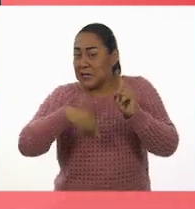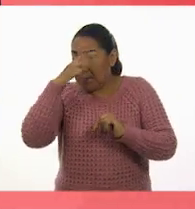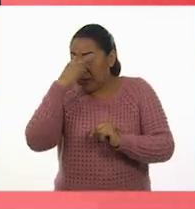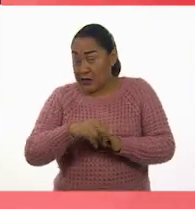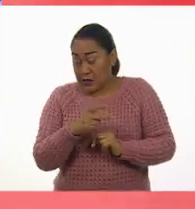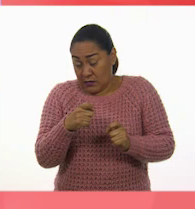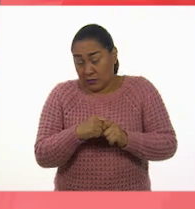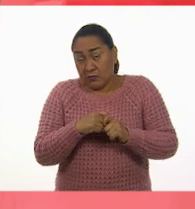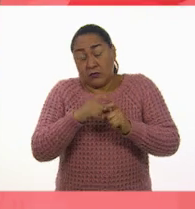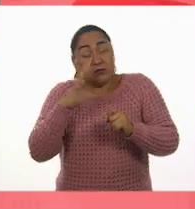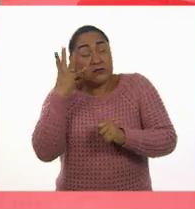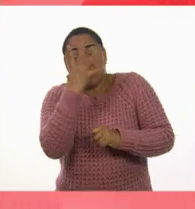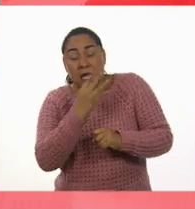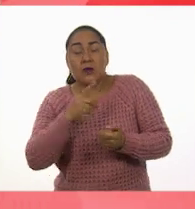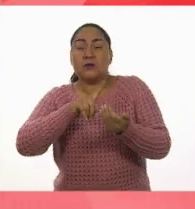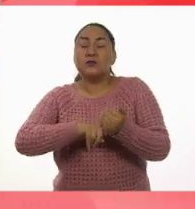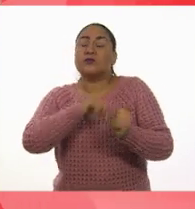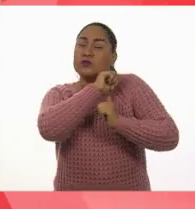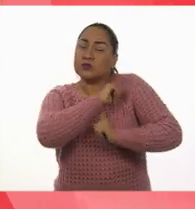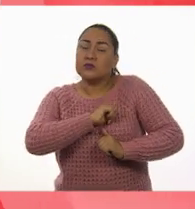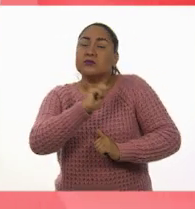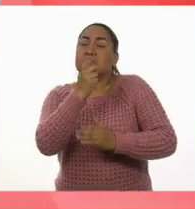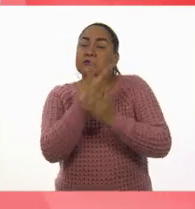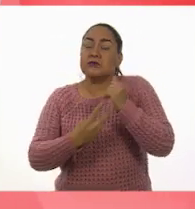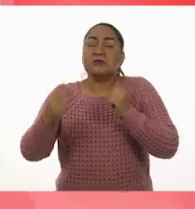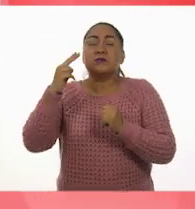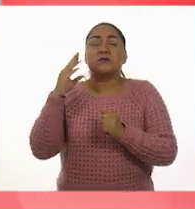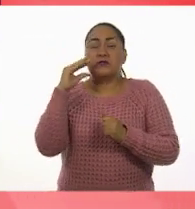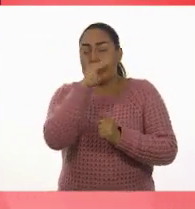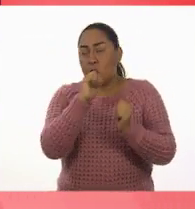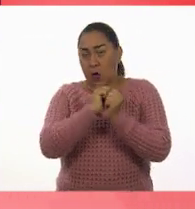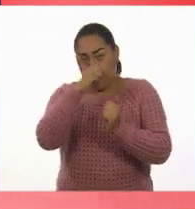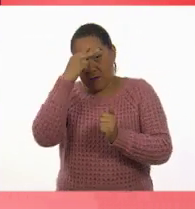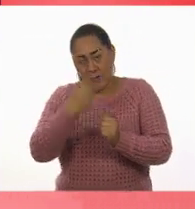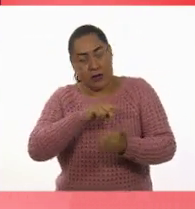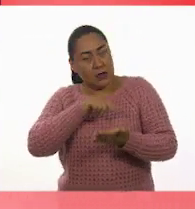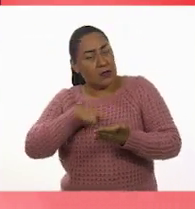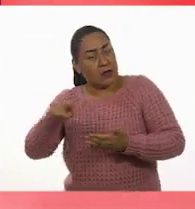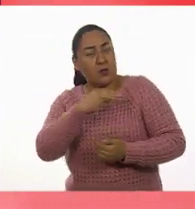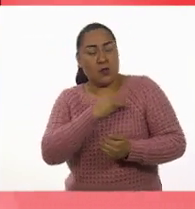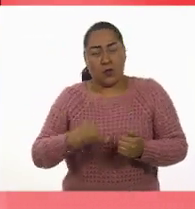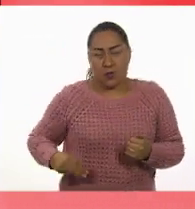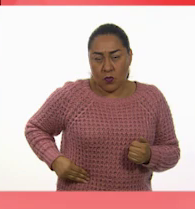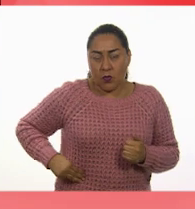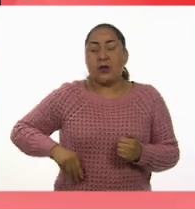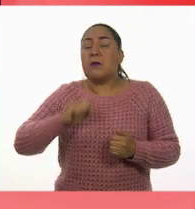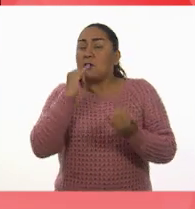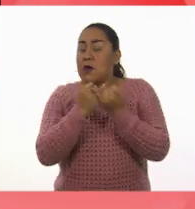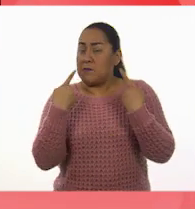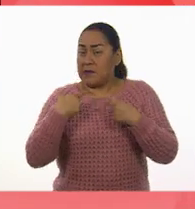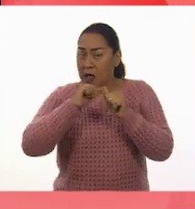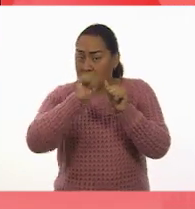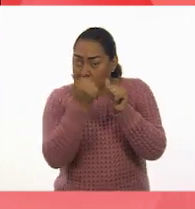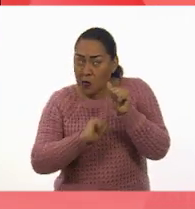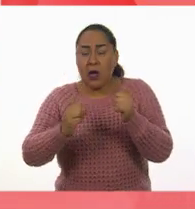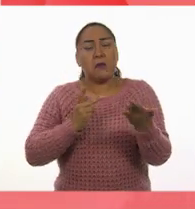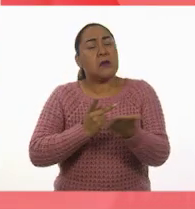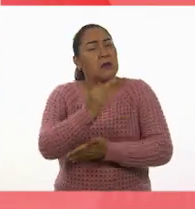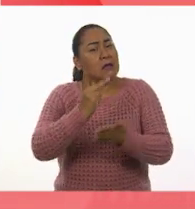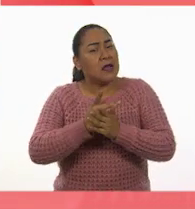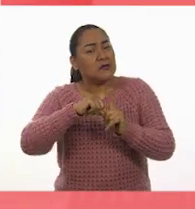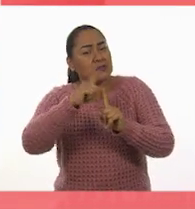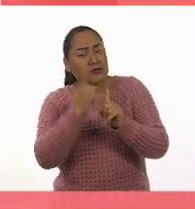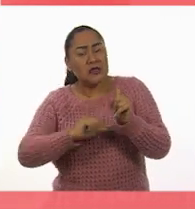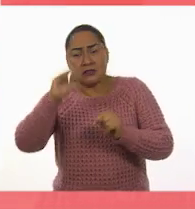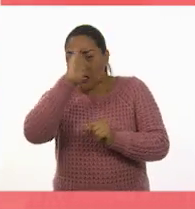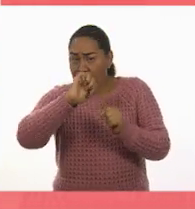se extiende desde ser la cuna del afromestizaje en nuestra nación en Coajinicuilalpa, hasta sus artesanos, sus premios nacionales de ciencia